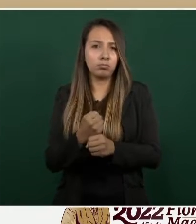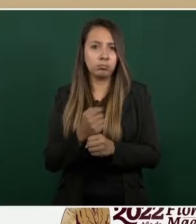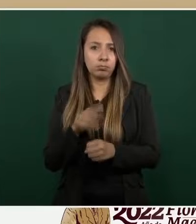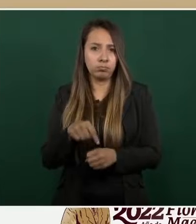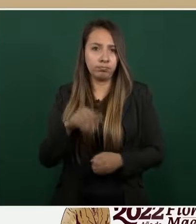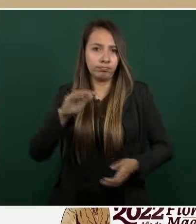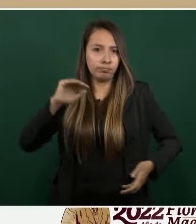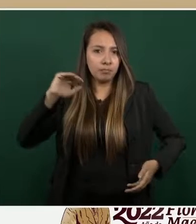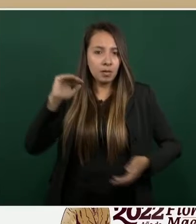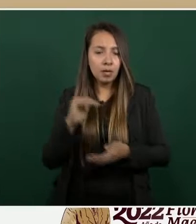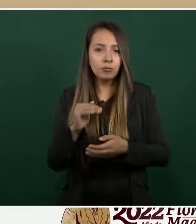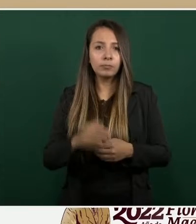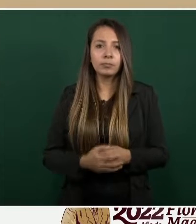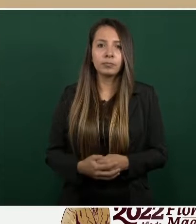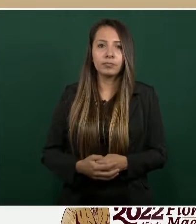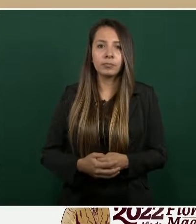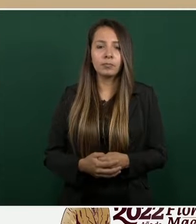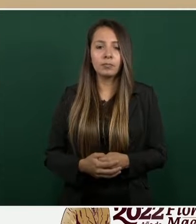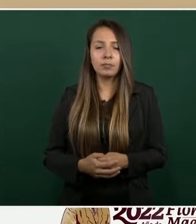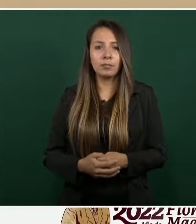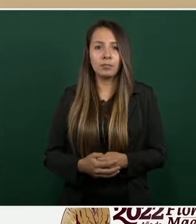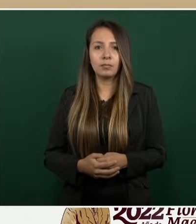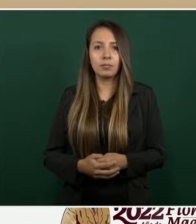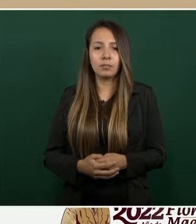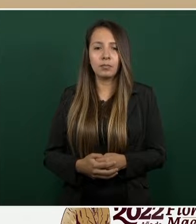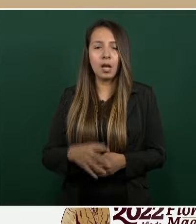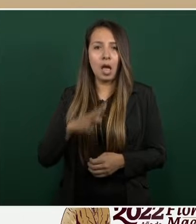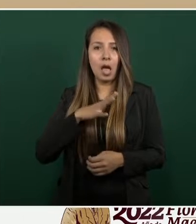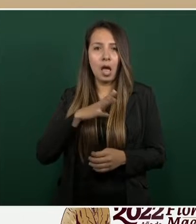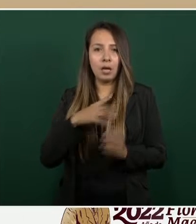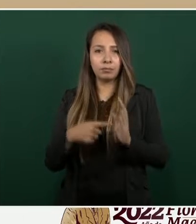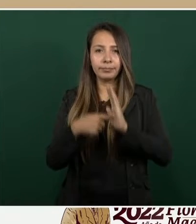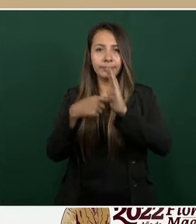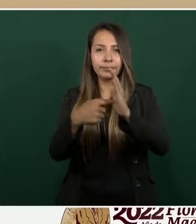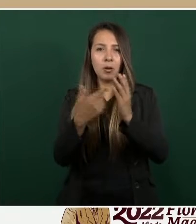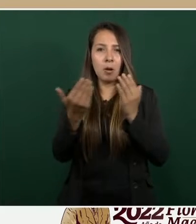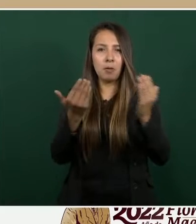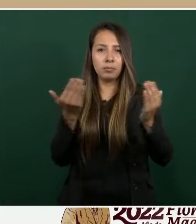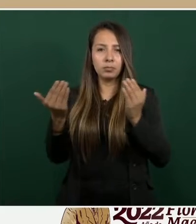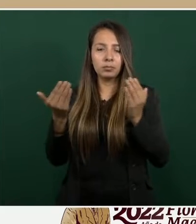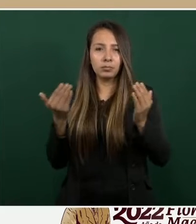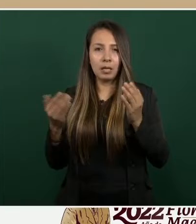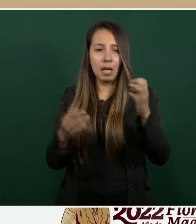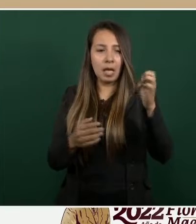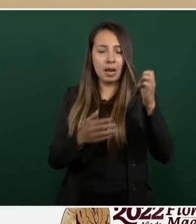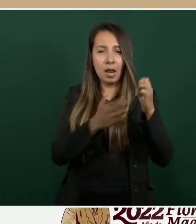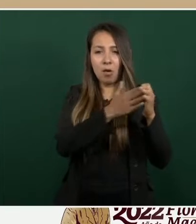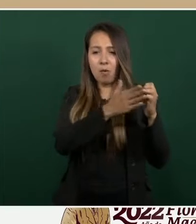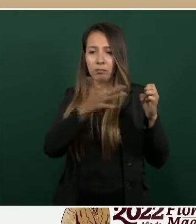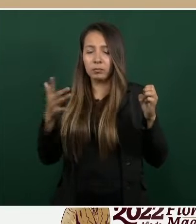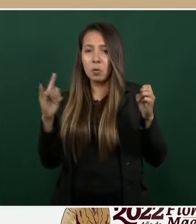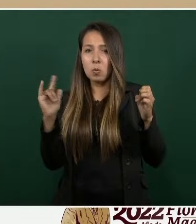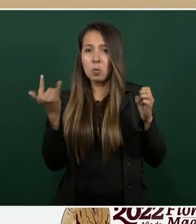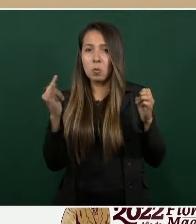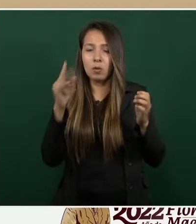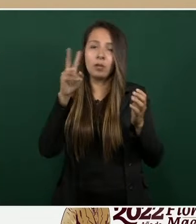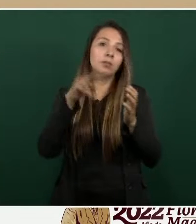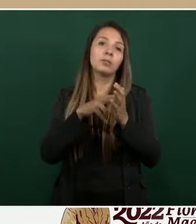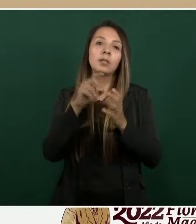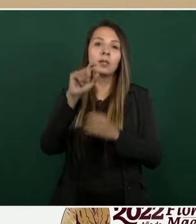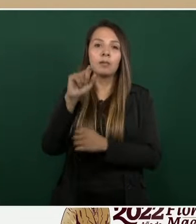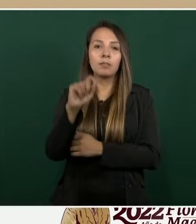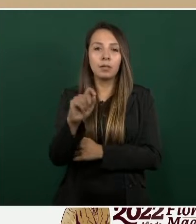el comparativo de los 7 meses de enero a julio del 2022 con